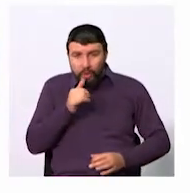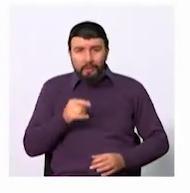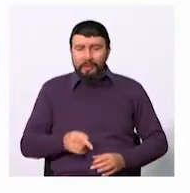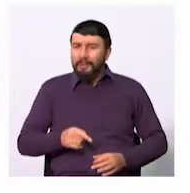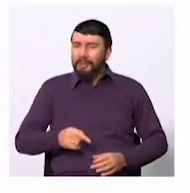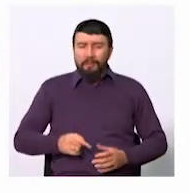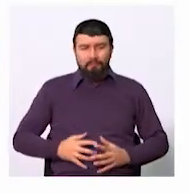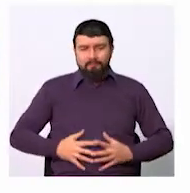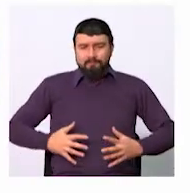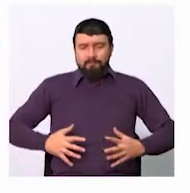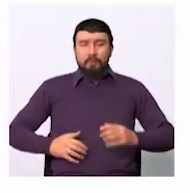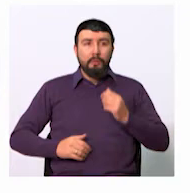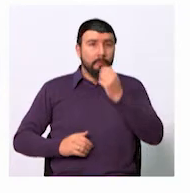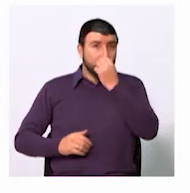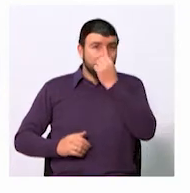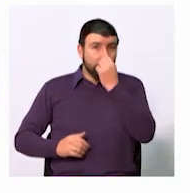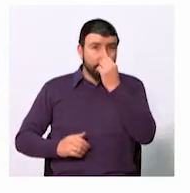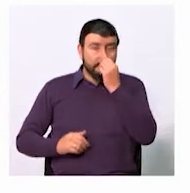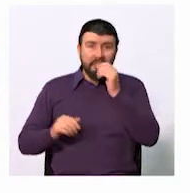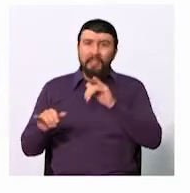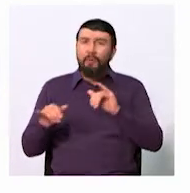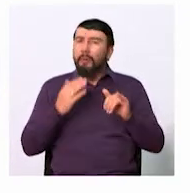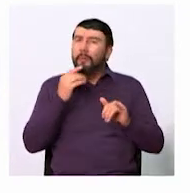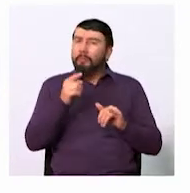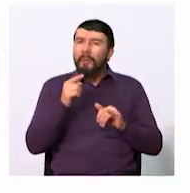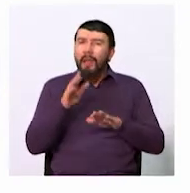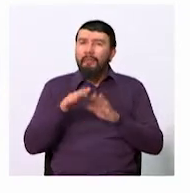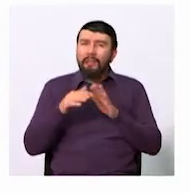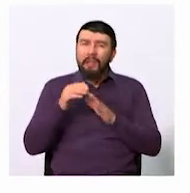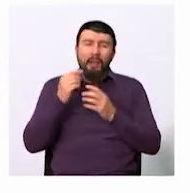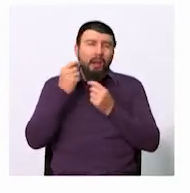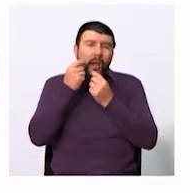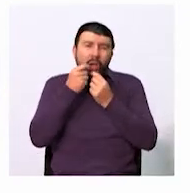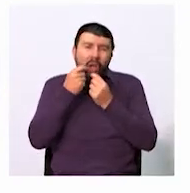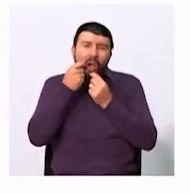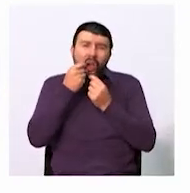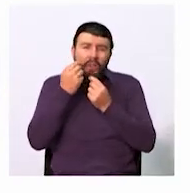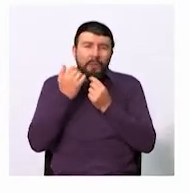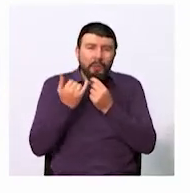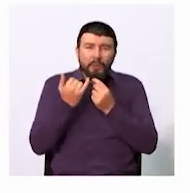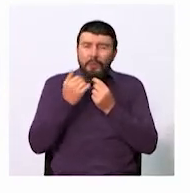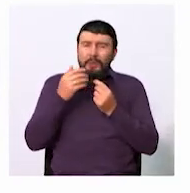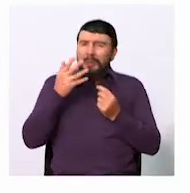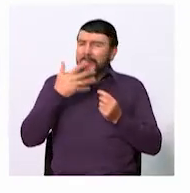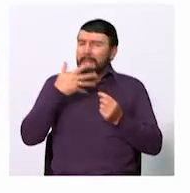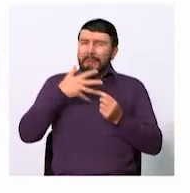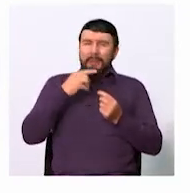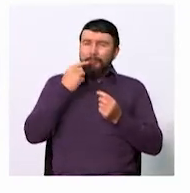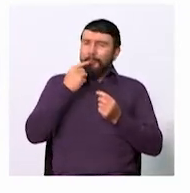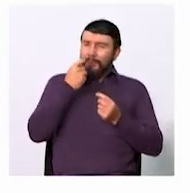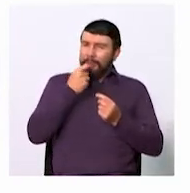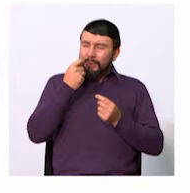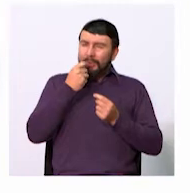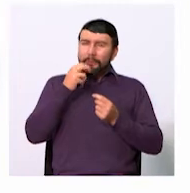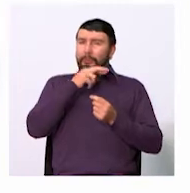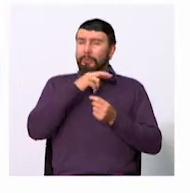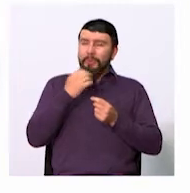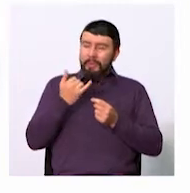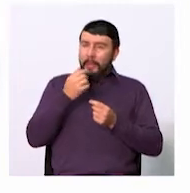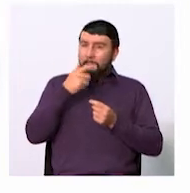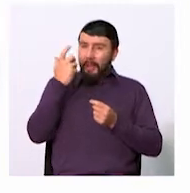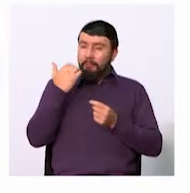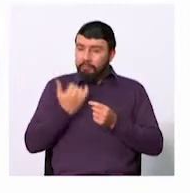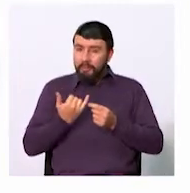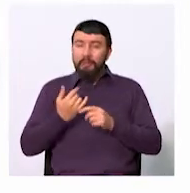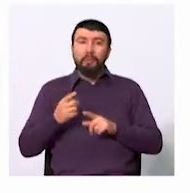es como como cuando nolan ya quitas en la boca la vejiga dentro se llena como diaguitas ya se podrán imaginar el